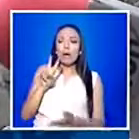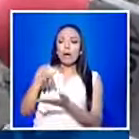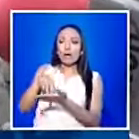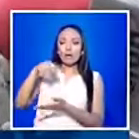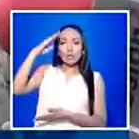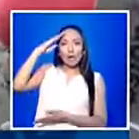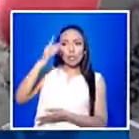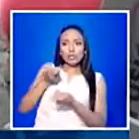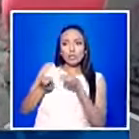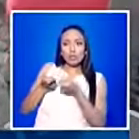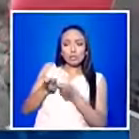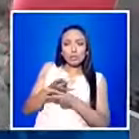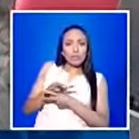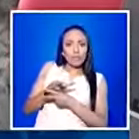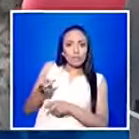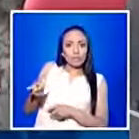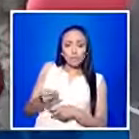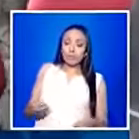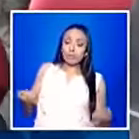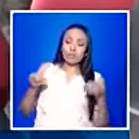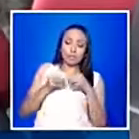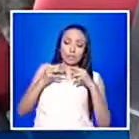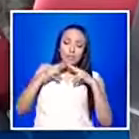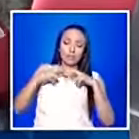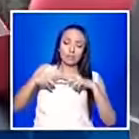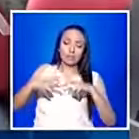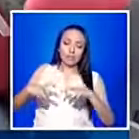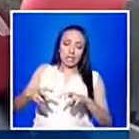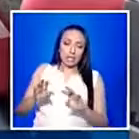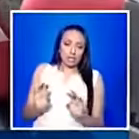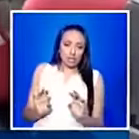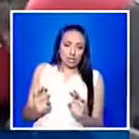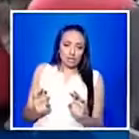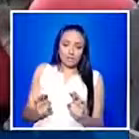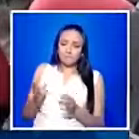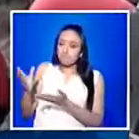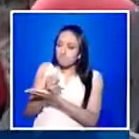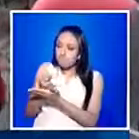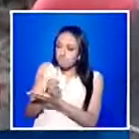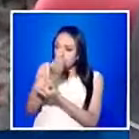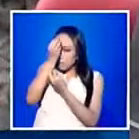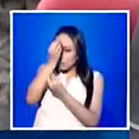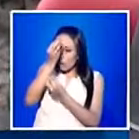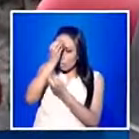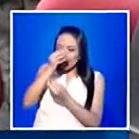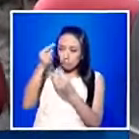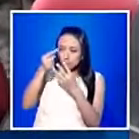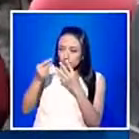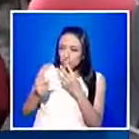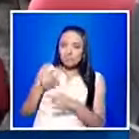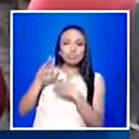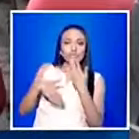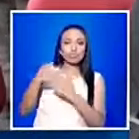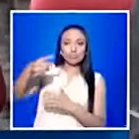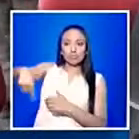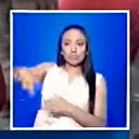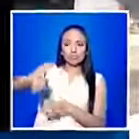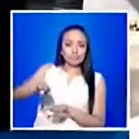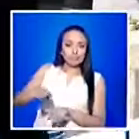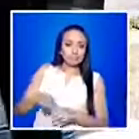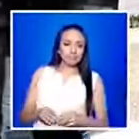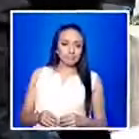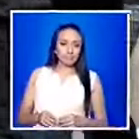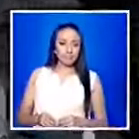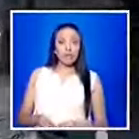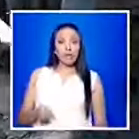policial, patrullaje preventivo y desde luego unidades de investigación e inteligencia, recabando información de este tipo de hechos que se pueden generar en este espacio.